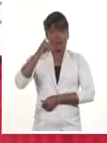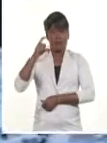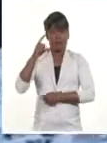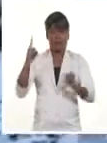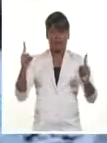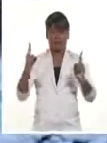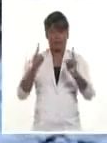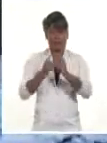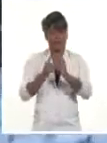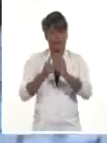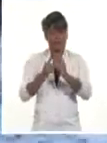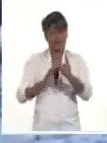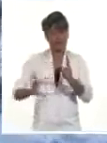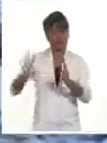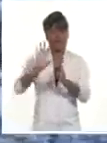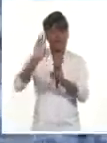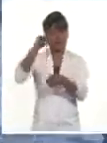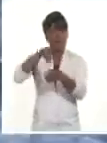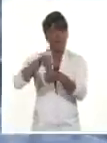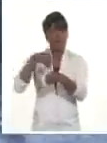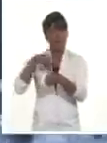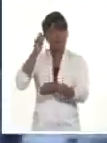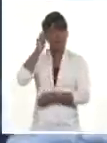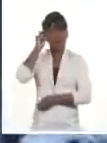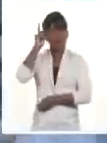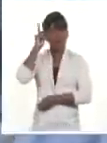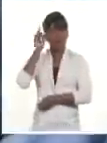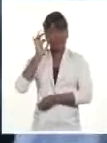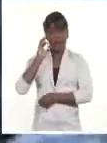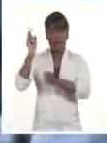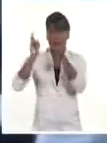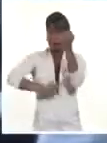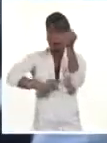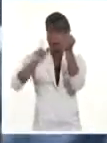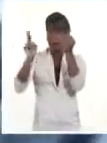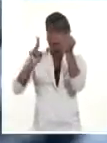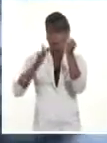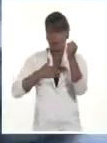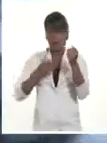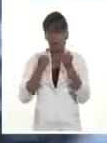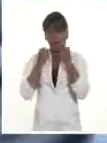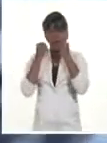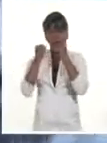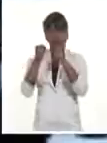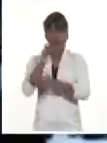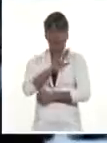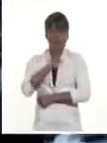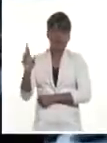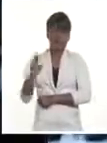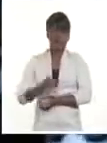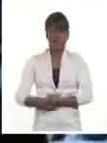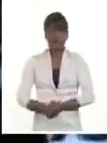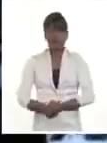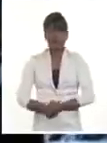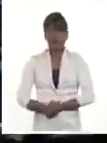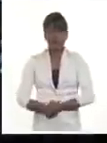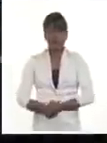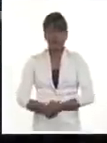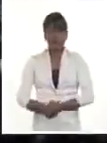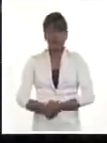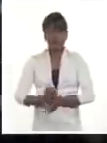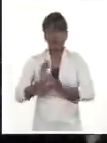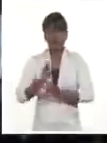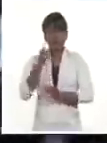todo. En él se concretan las ideas, los principios y la fuerza de la revolución. En él